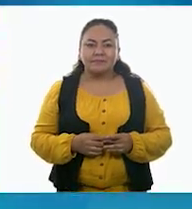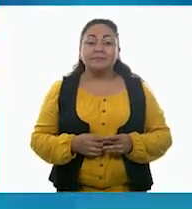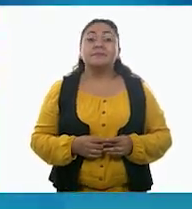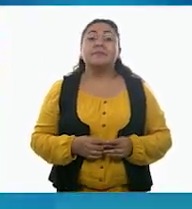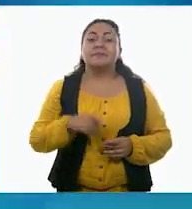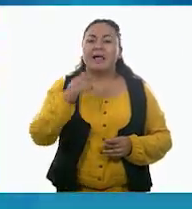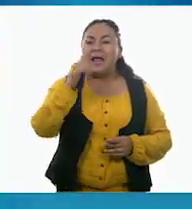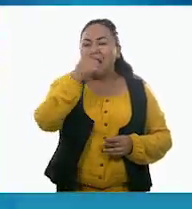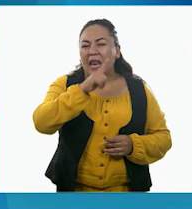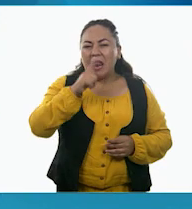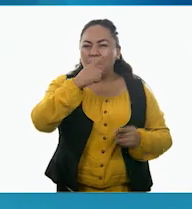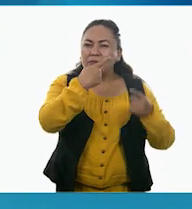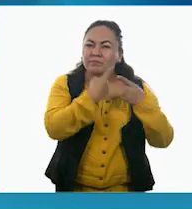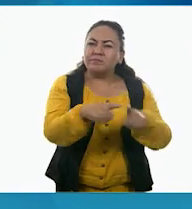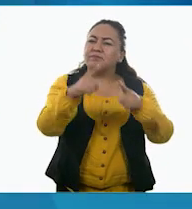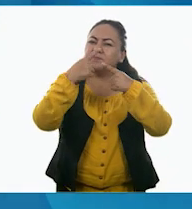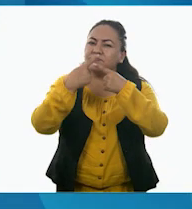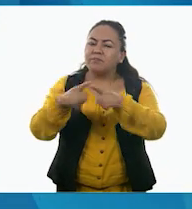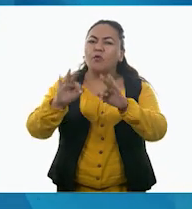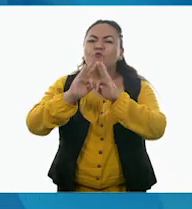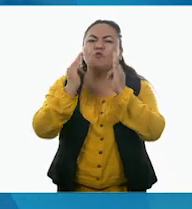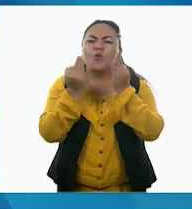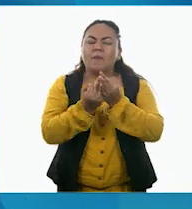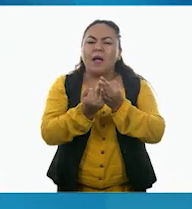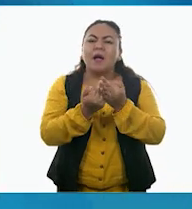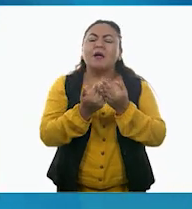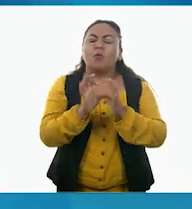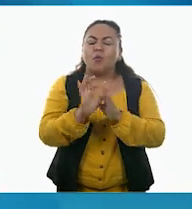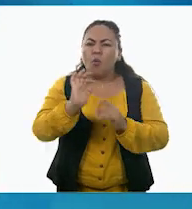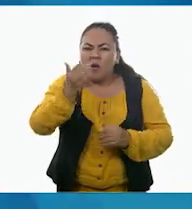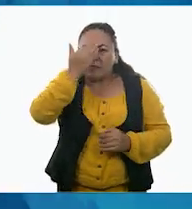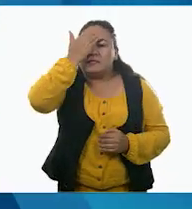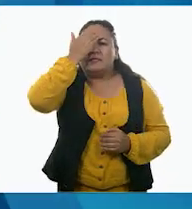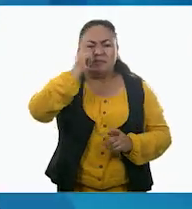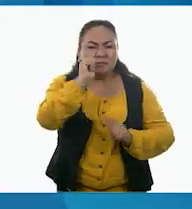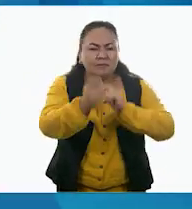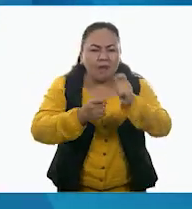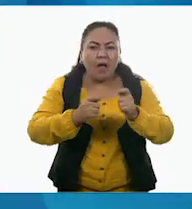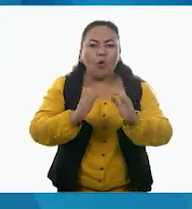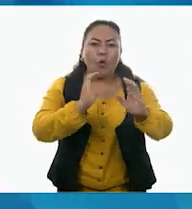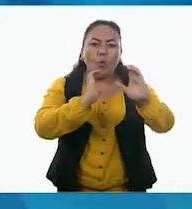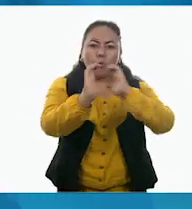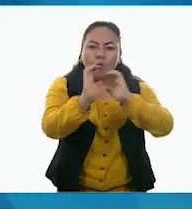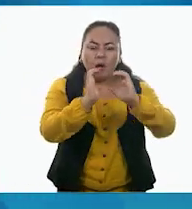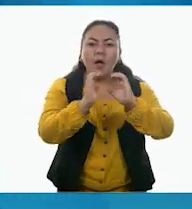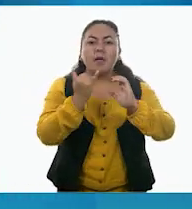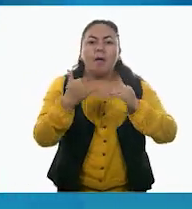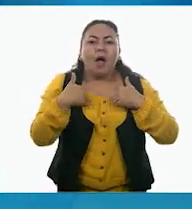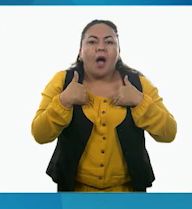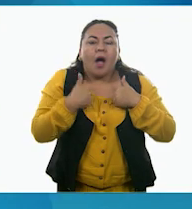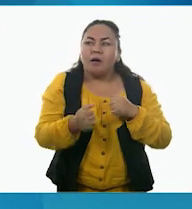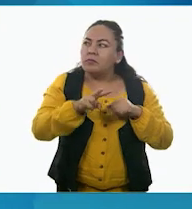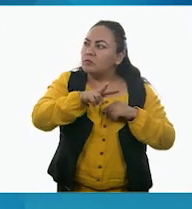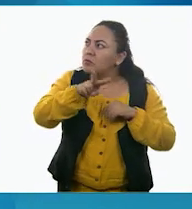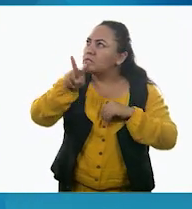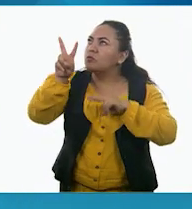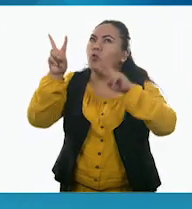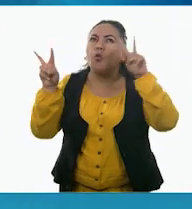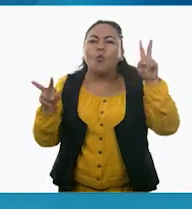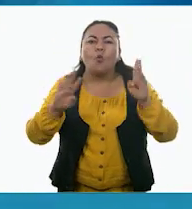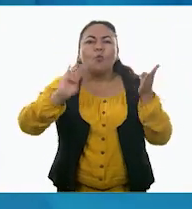Cada lengua representa una forma de conocer, de comunicar y sobre todo de comprender el mundo que nos